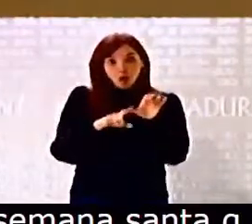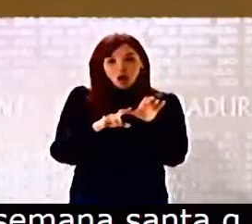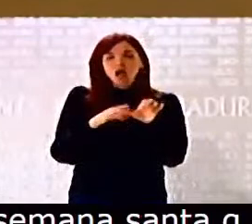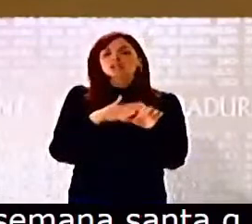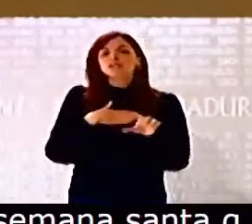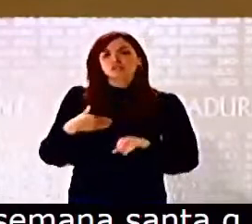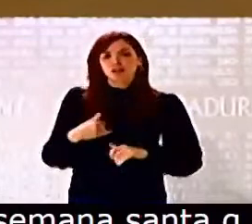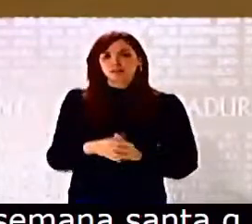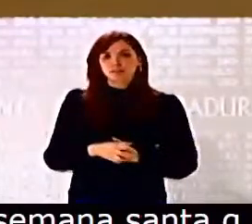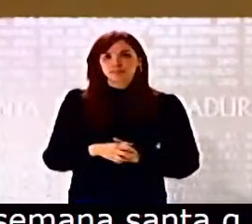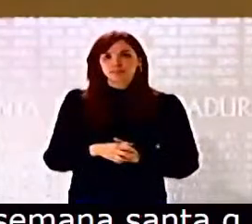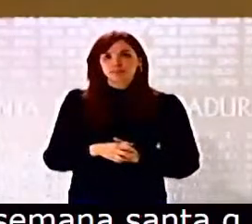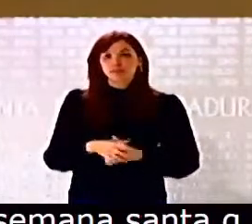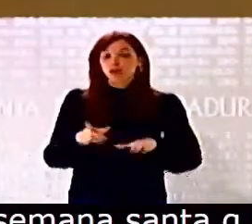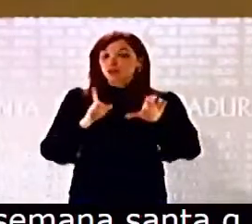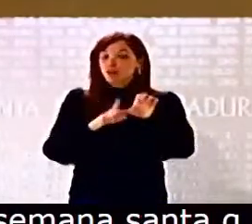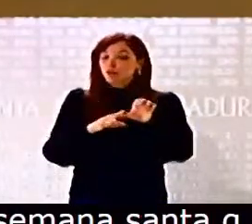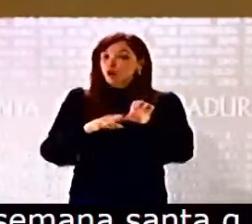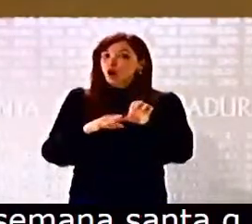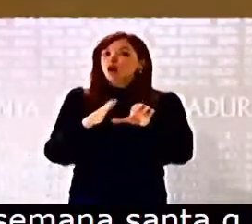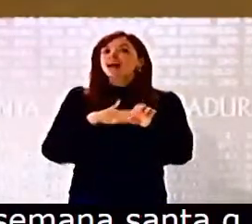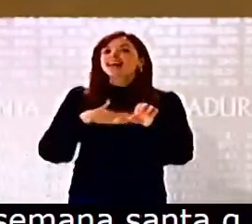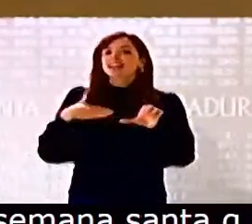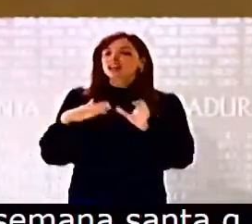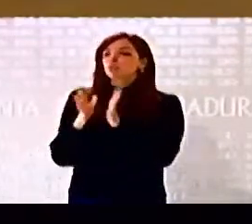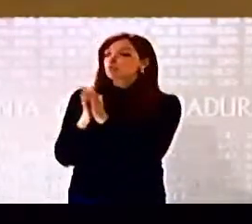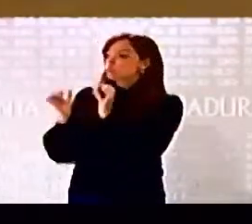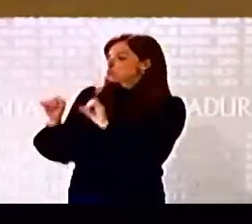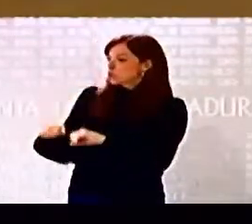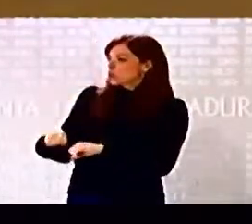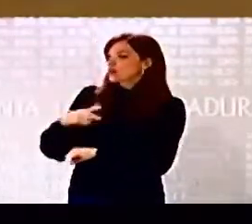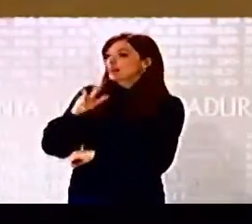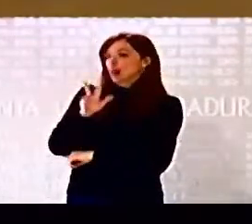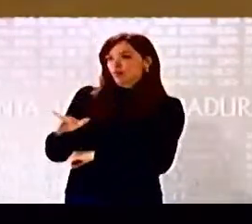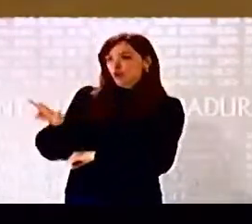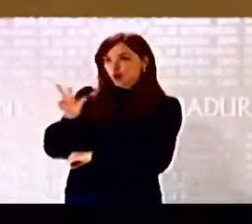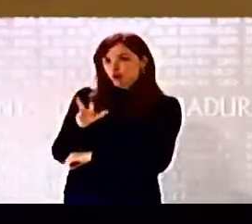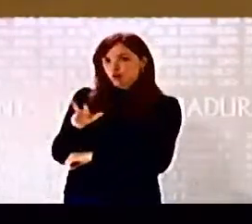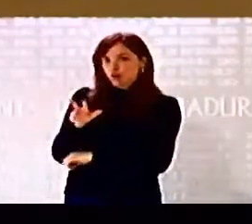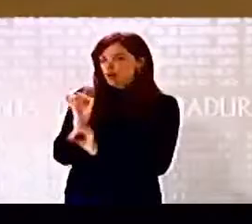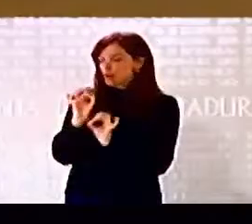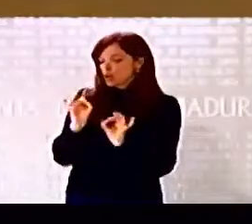contribuir siempre al acuerdo en términos nacionales. Eso es lo que he dicho.